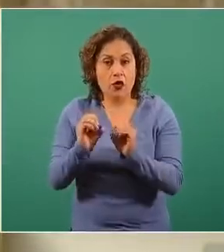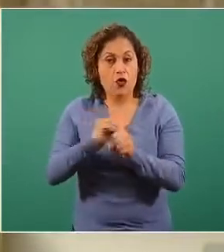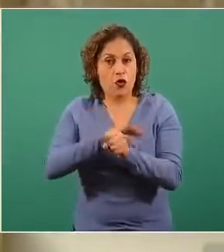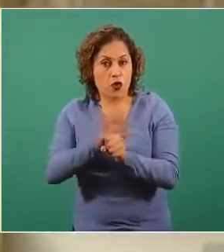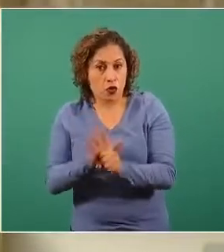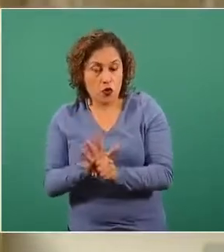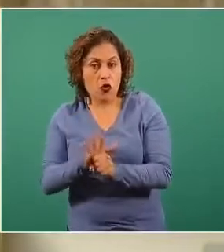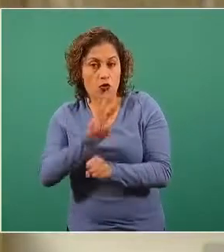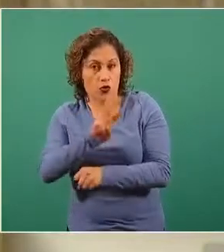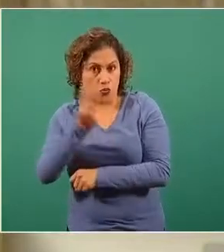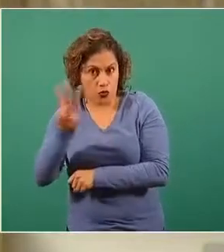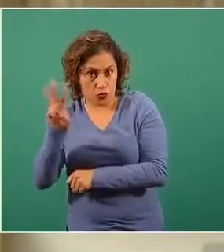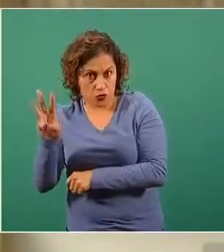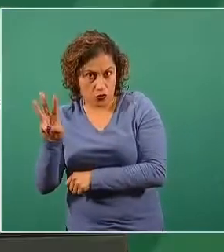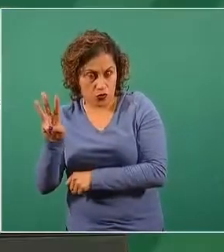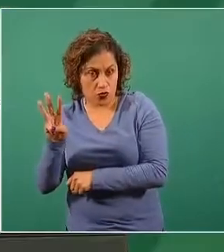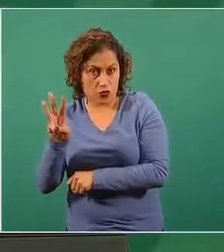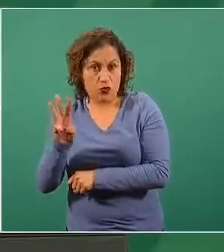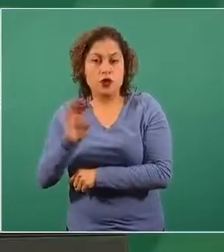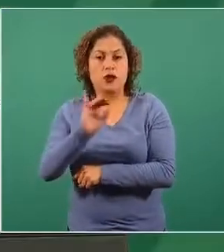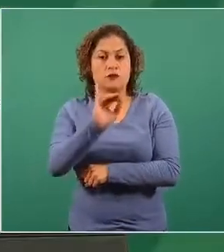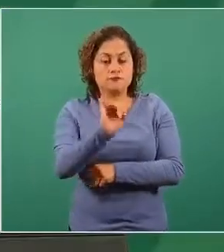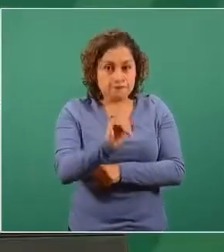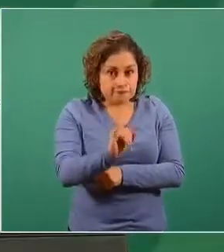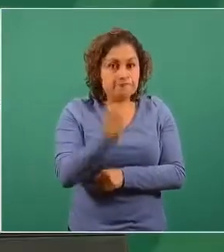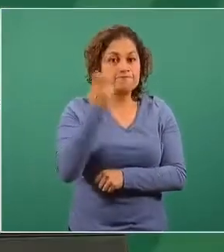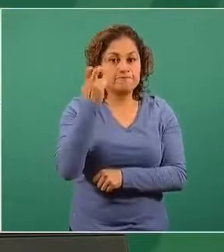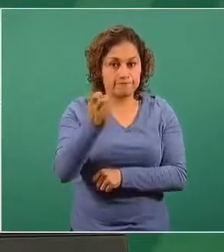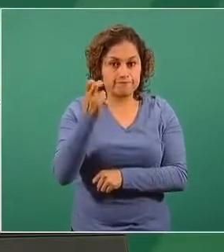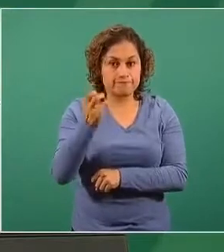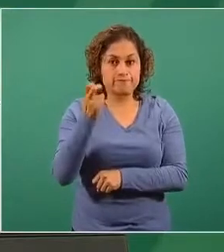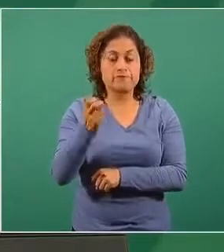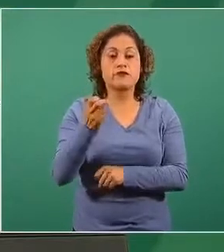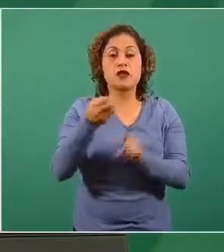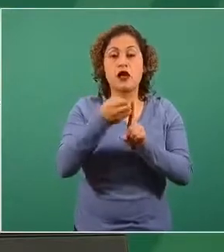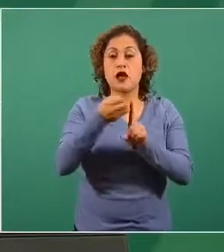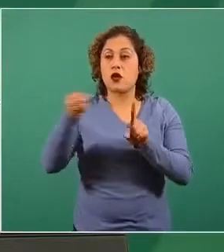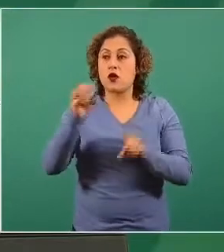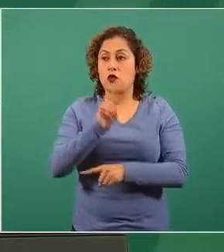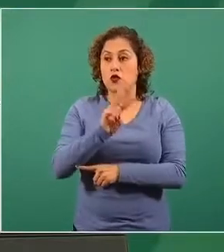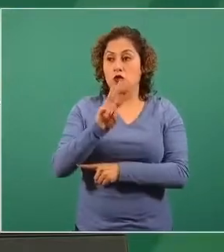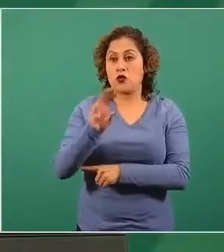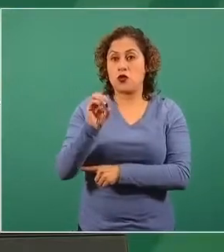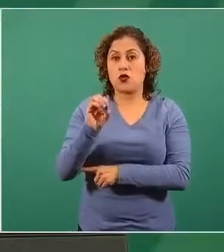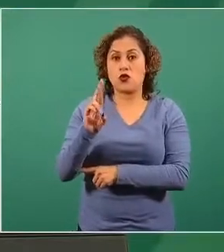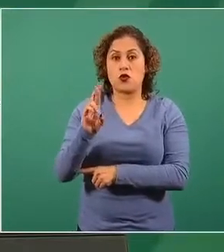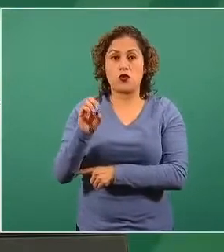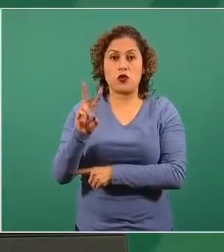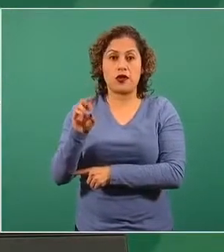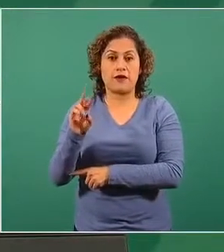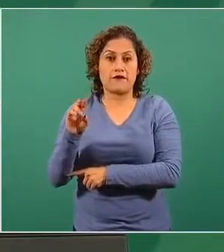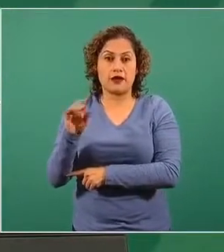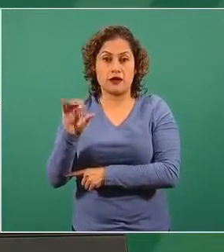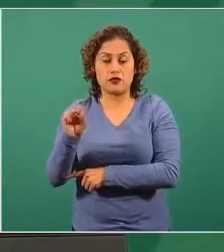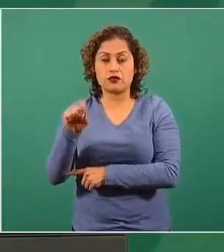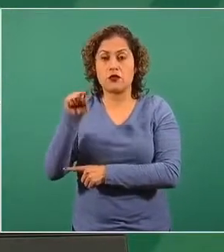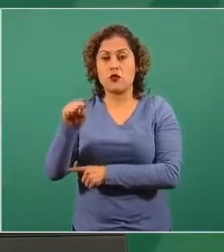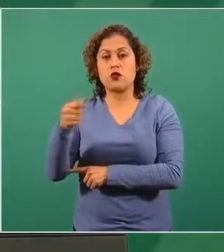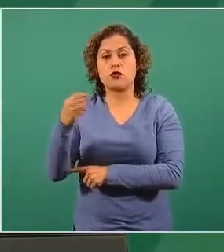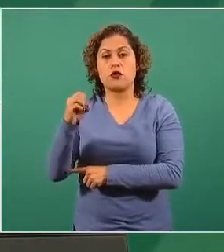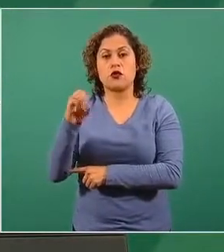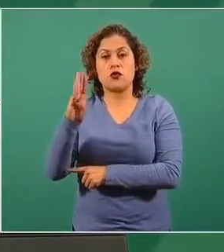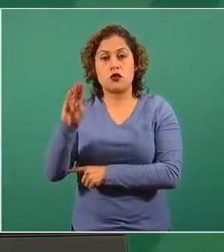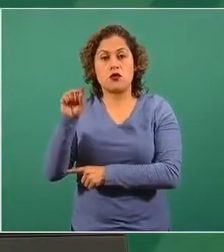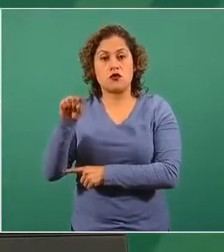coronavirus.com. Exactamente, coronavirus.gov.mx es una de las otras opciones.